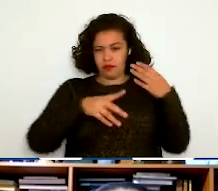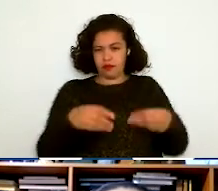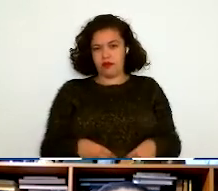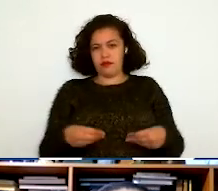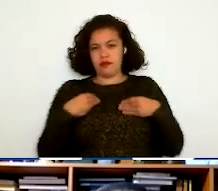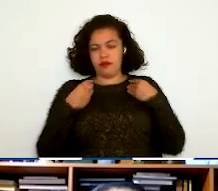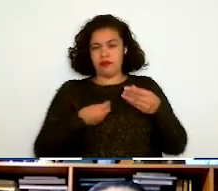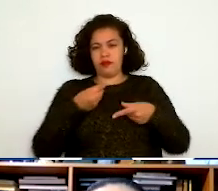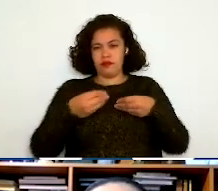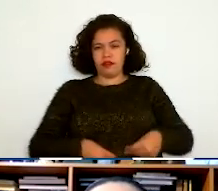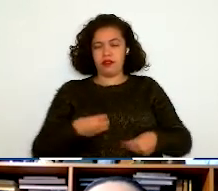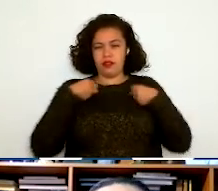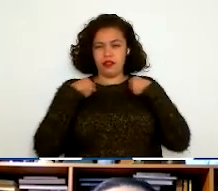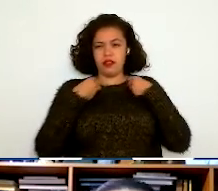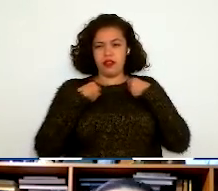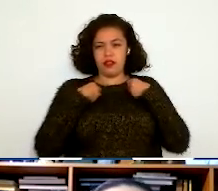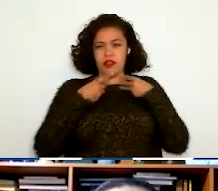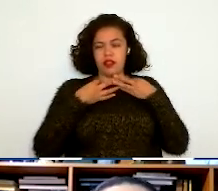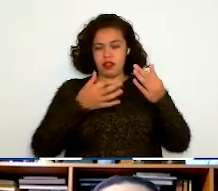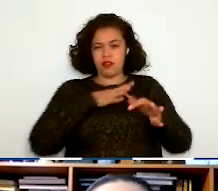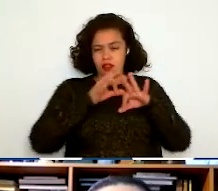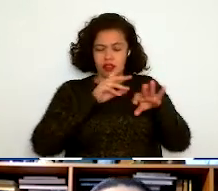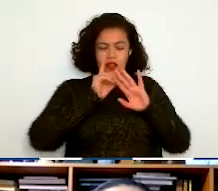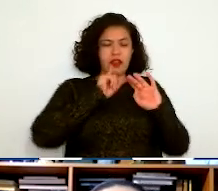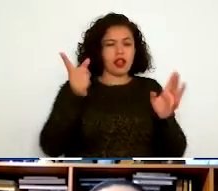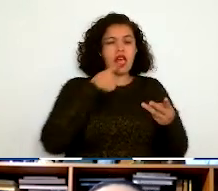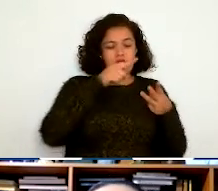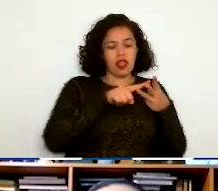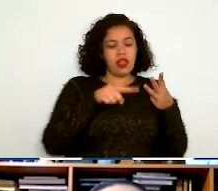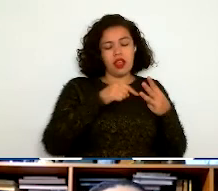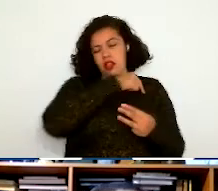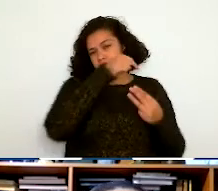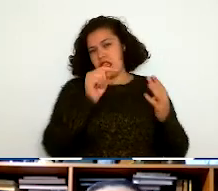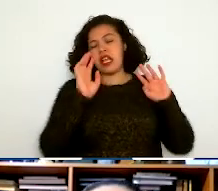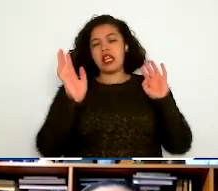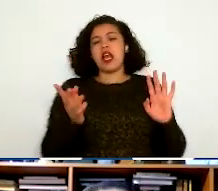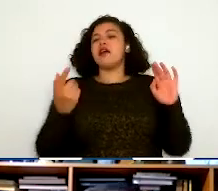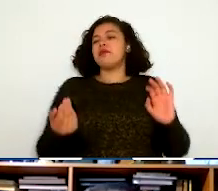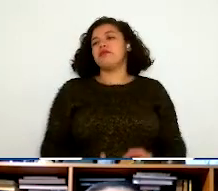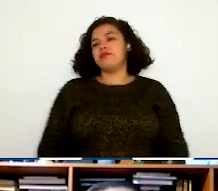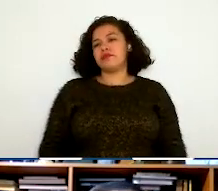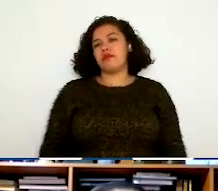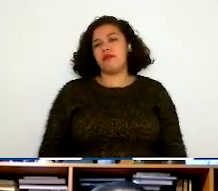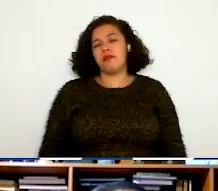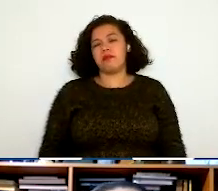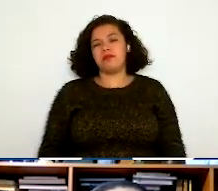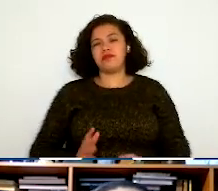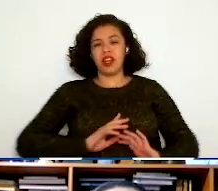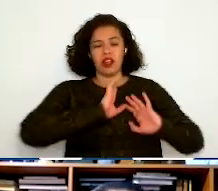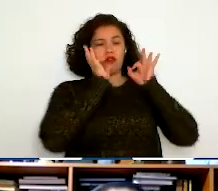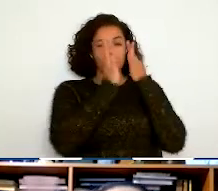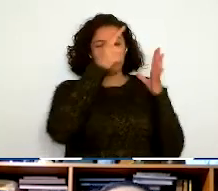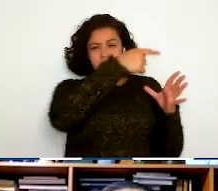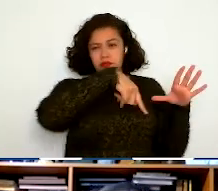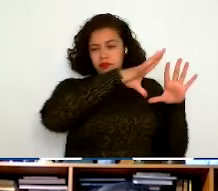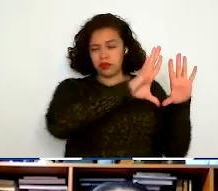laboral, para que entonces sí podamos decir que finalmente estamos frente a un modelo que efectivamente está